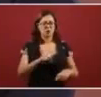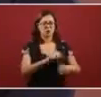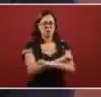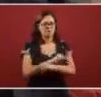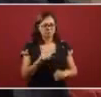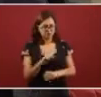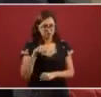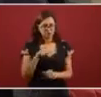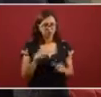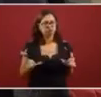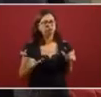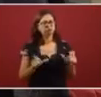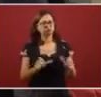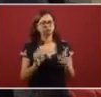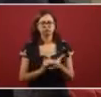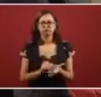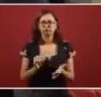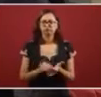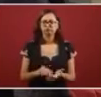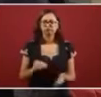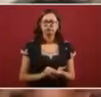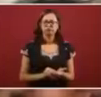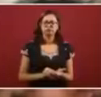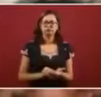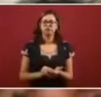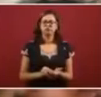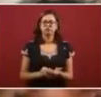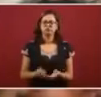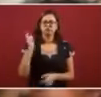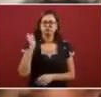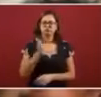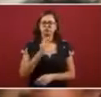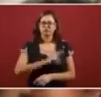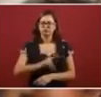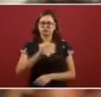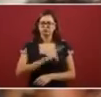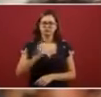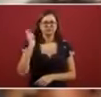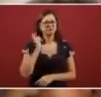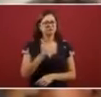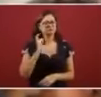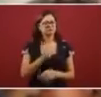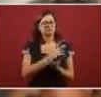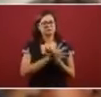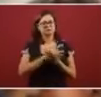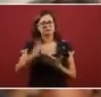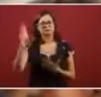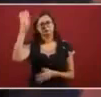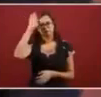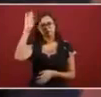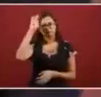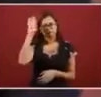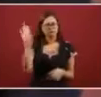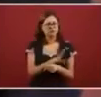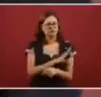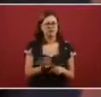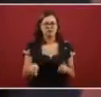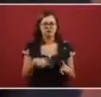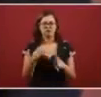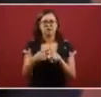eso, presidente? Se siguen pagando unas rentas estratosféricas, no sé a quién beneficiando, y